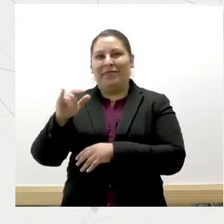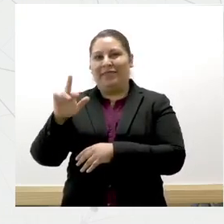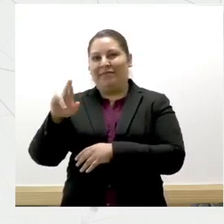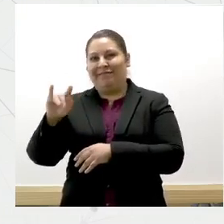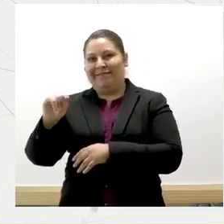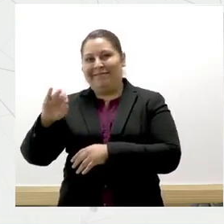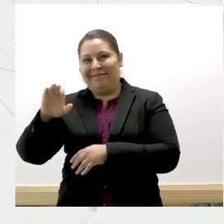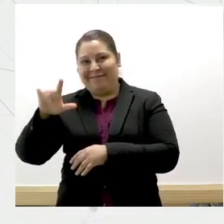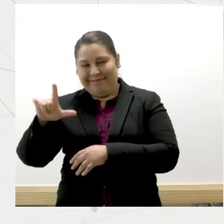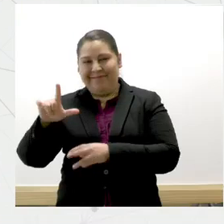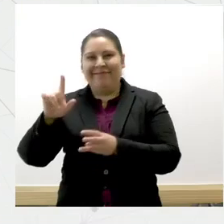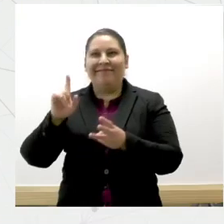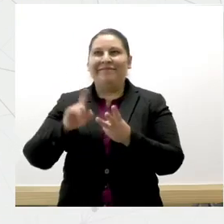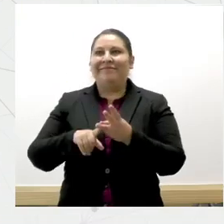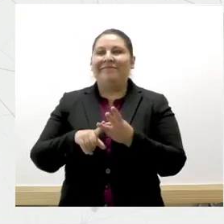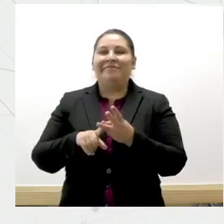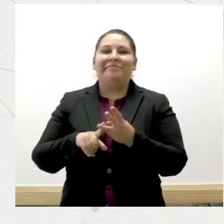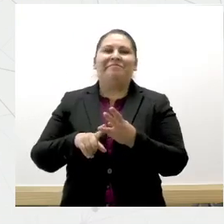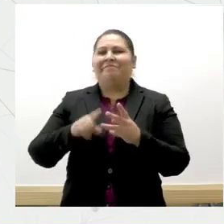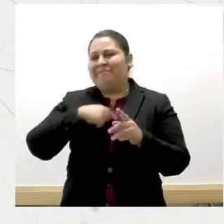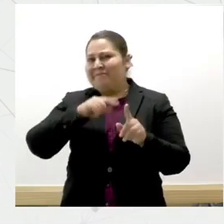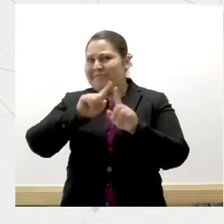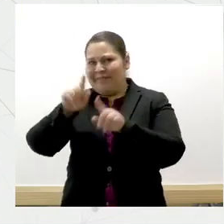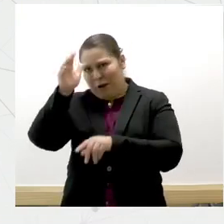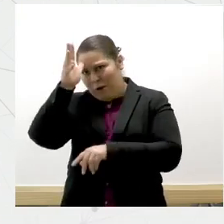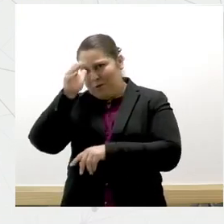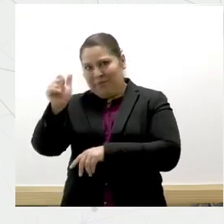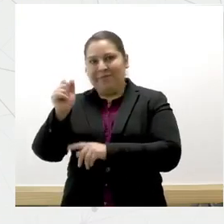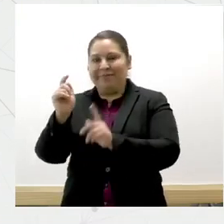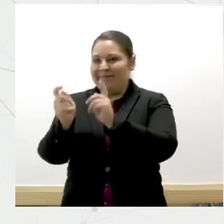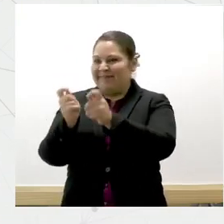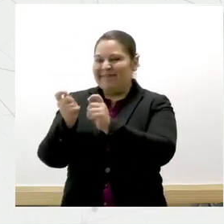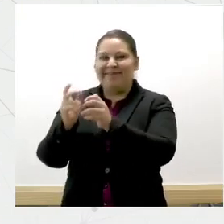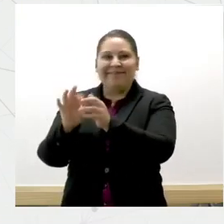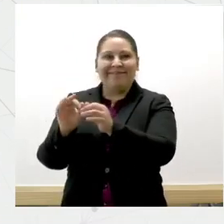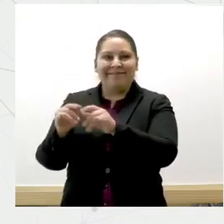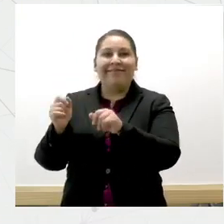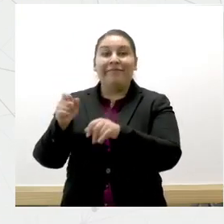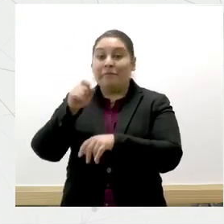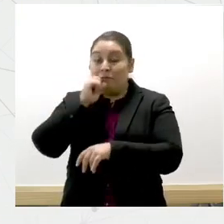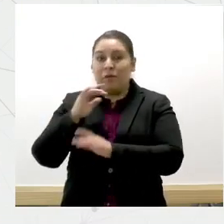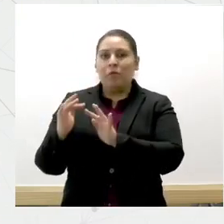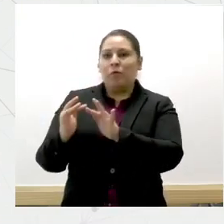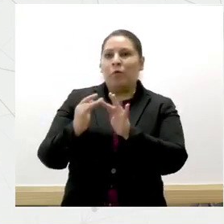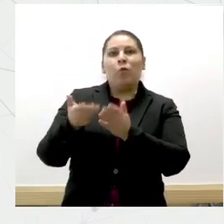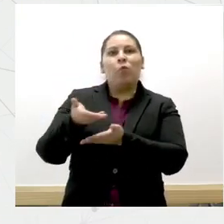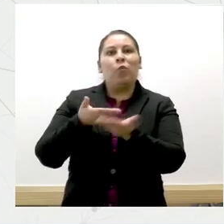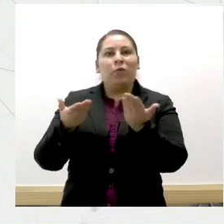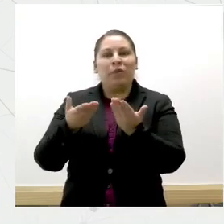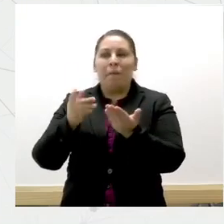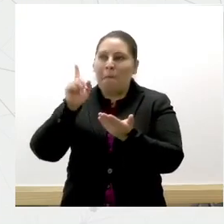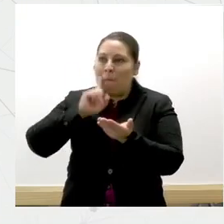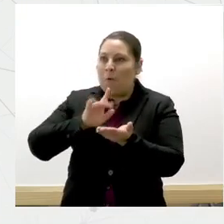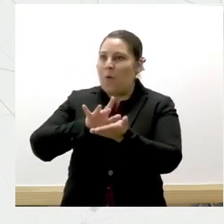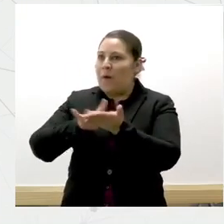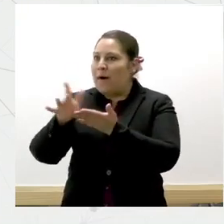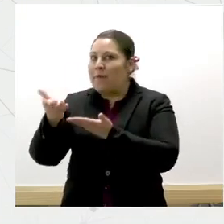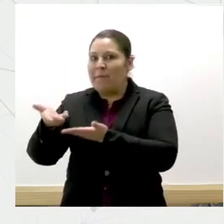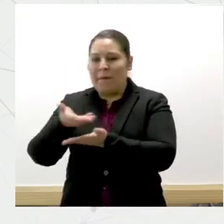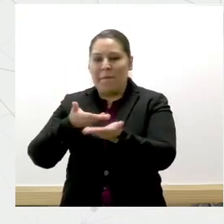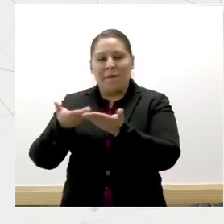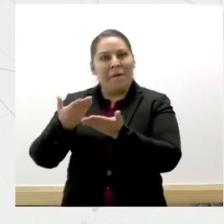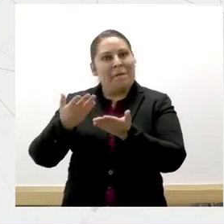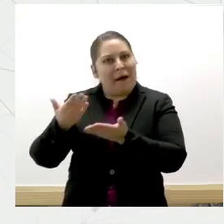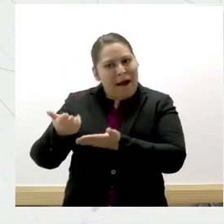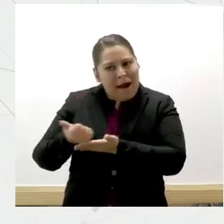el sticky floor, es decir, intentamos constituir una red de mujeres profesionales para apoyarnos en el desarrollo de nuestra carrera profesional,